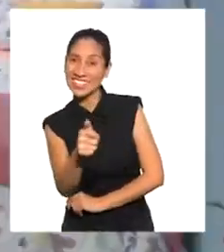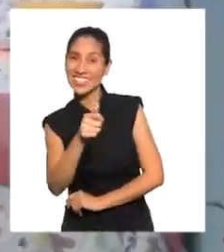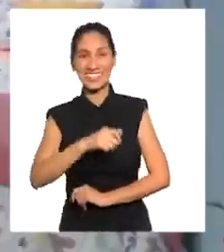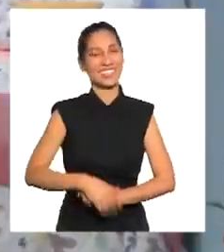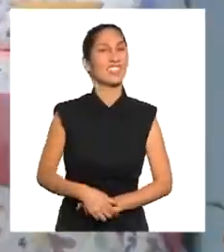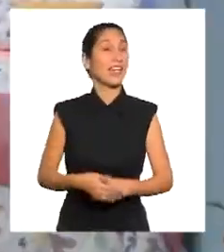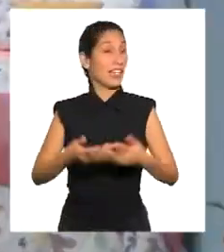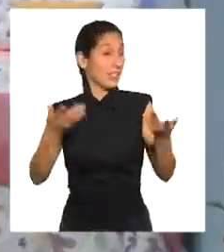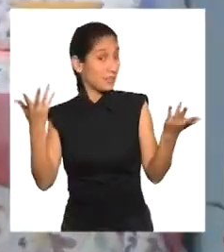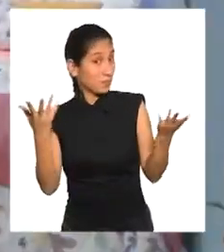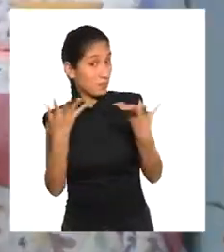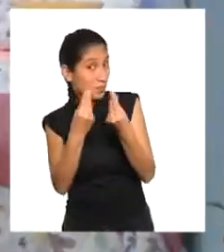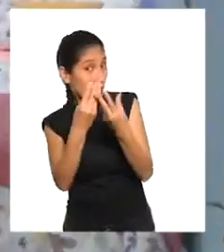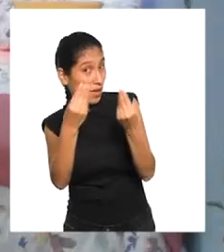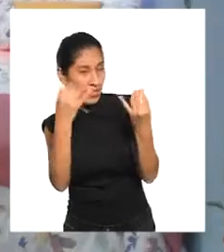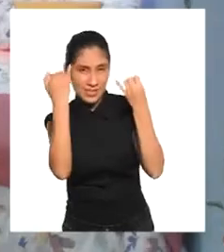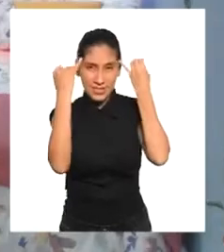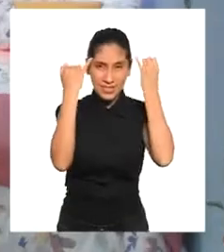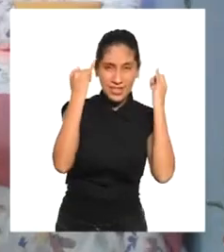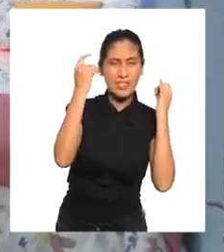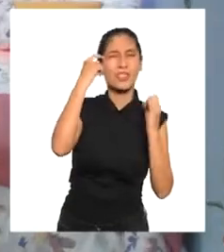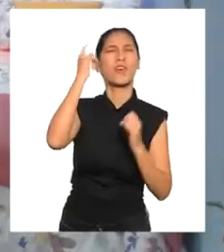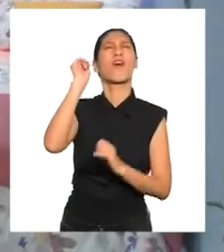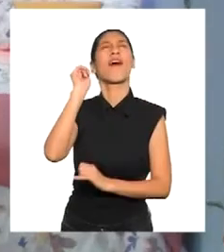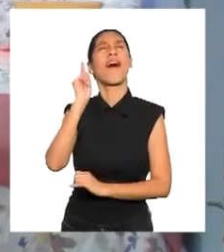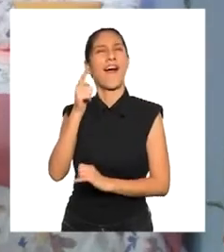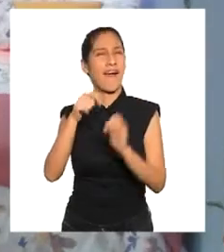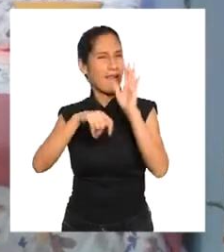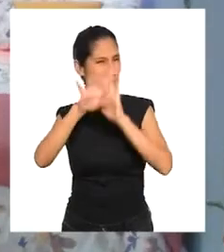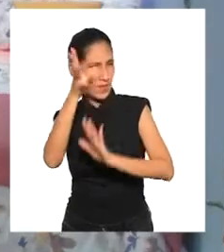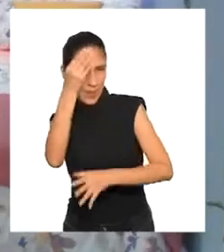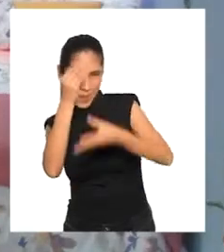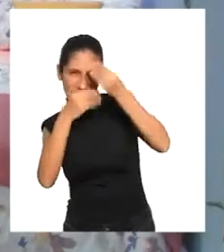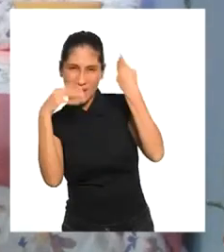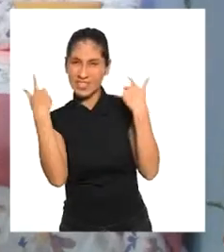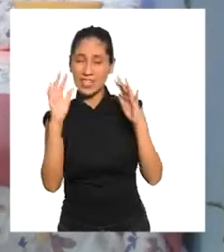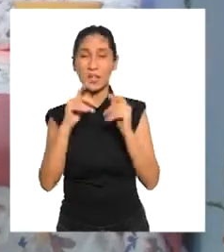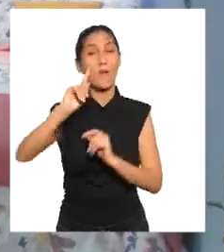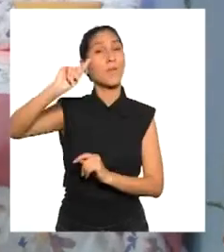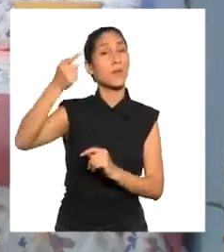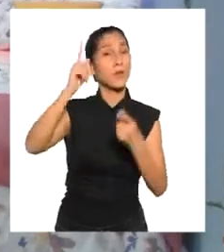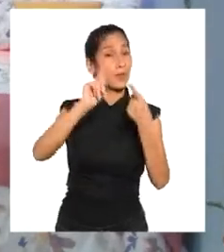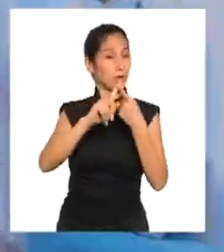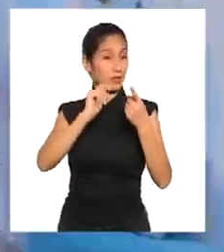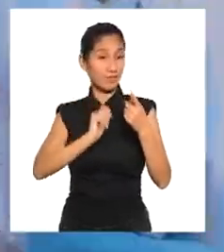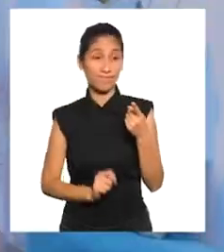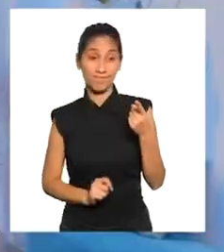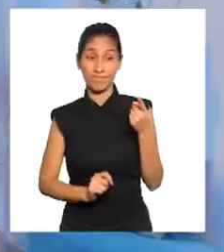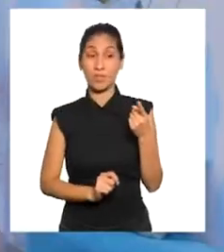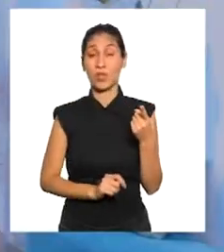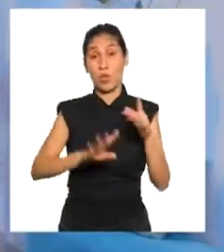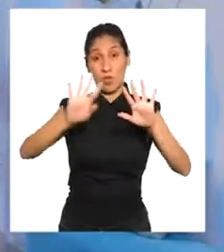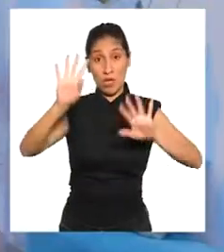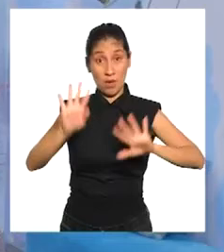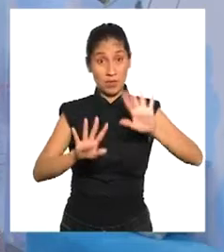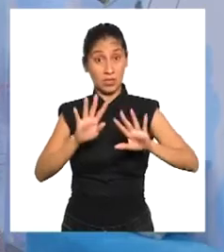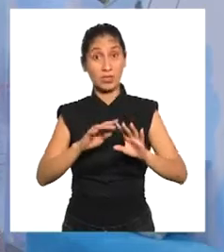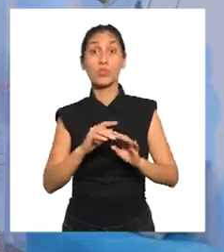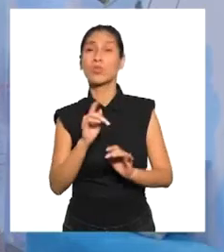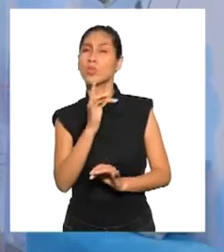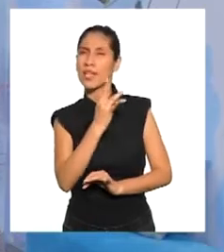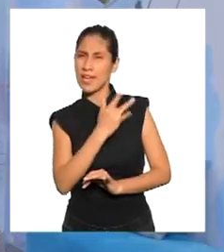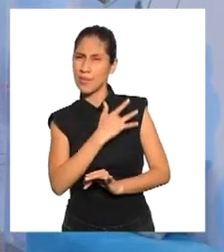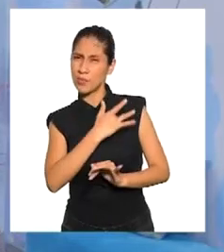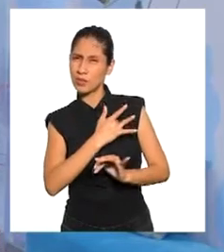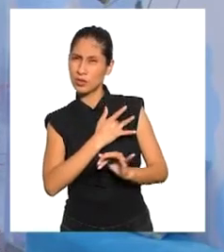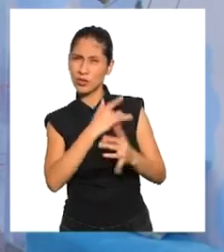Hay varias ideas que me van quedando más claras. Lo primero es que ante una misma emoción